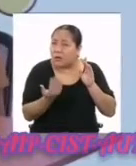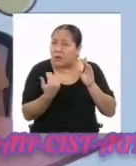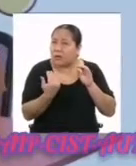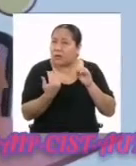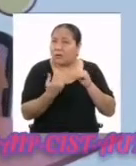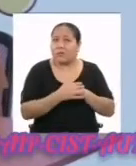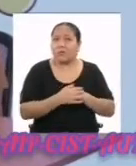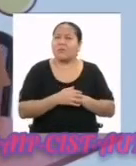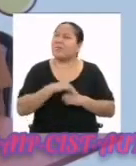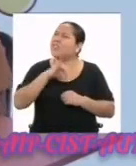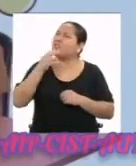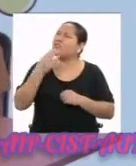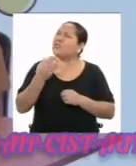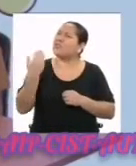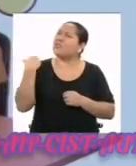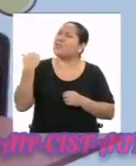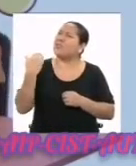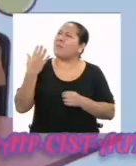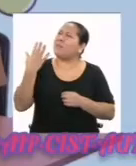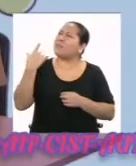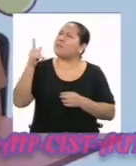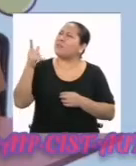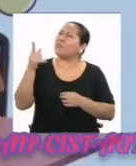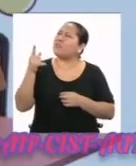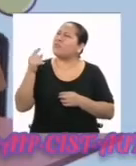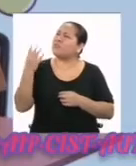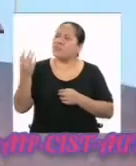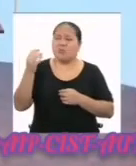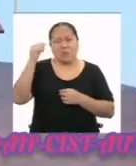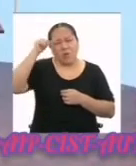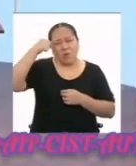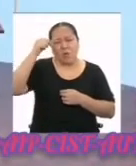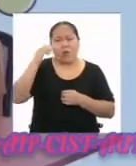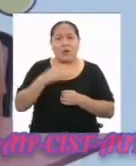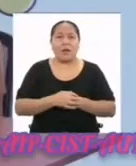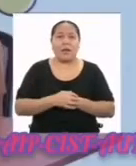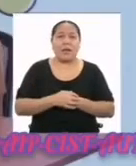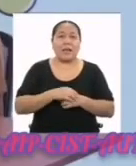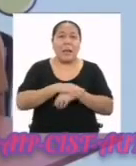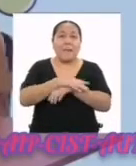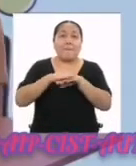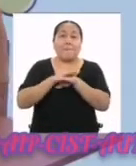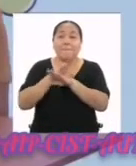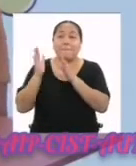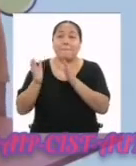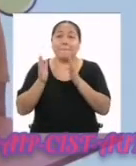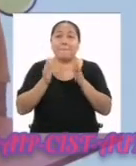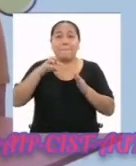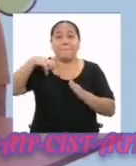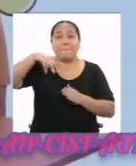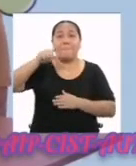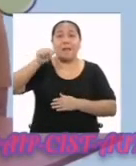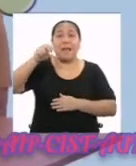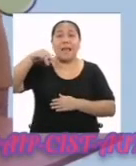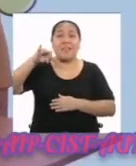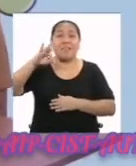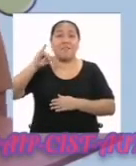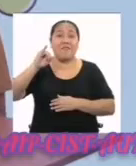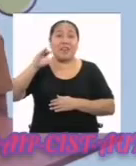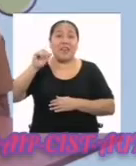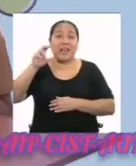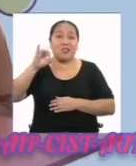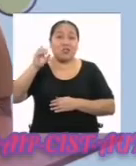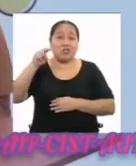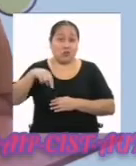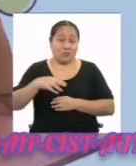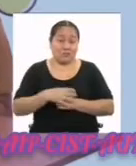Oye, Jonathan del pasado, dame una manito. Tú tienes la información más fresca que yo. La planificación. Eso es. Lo primero que debemos